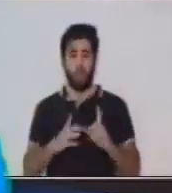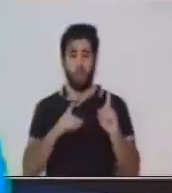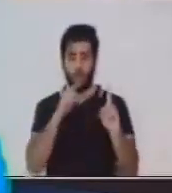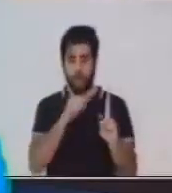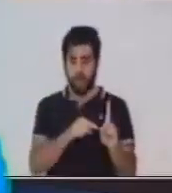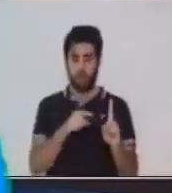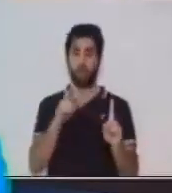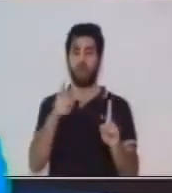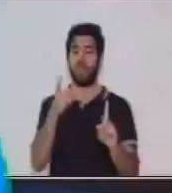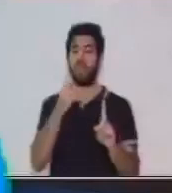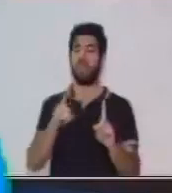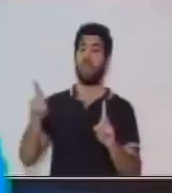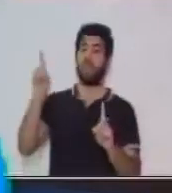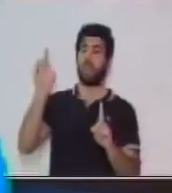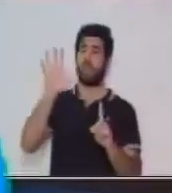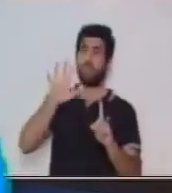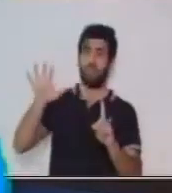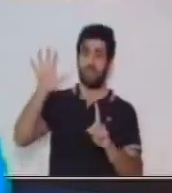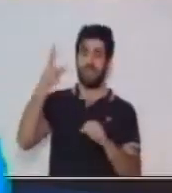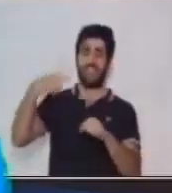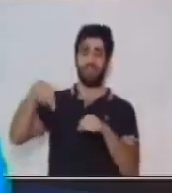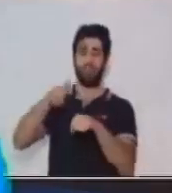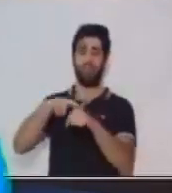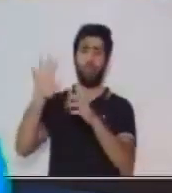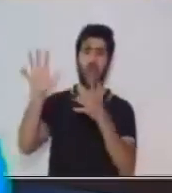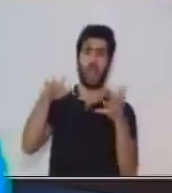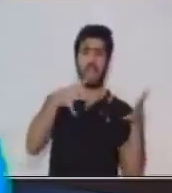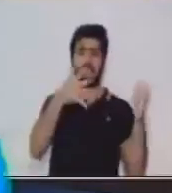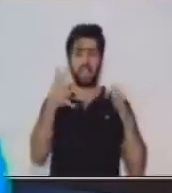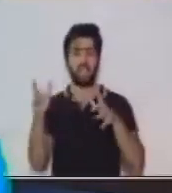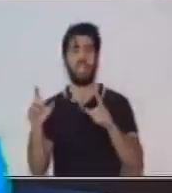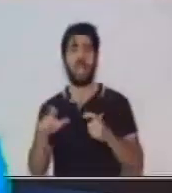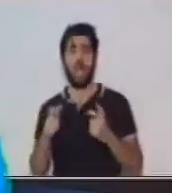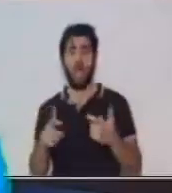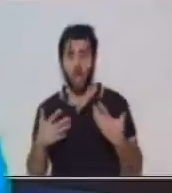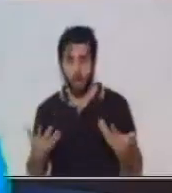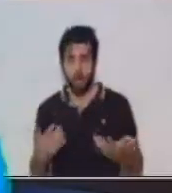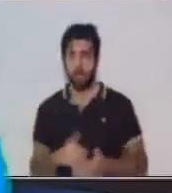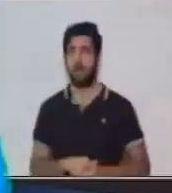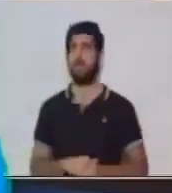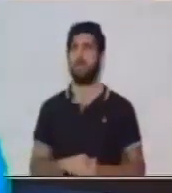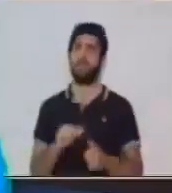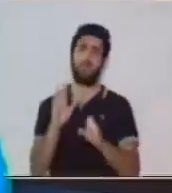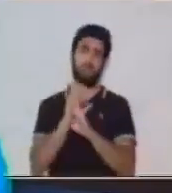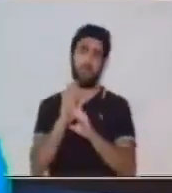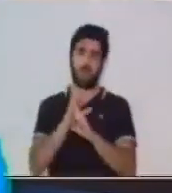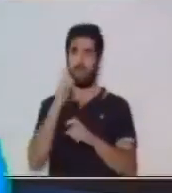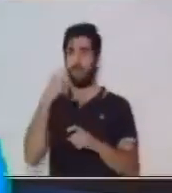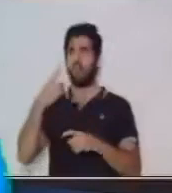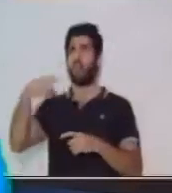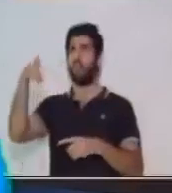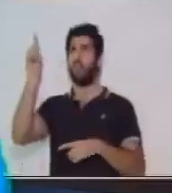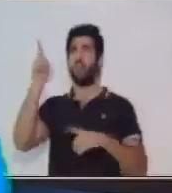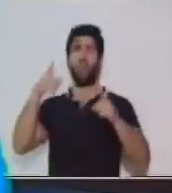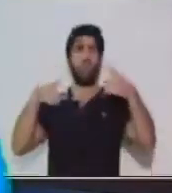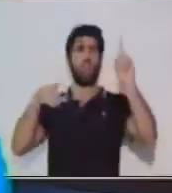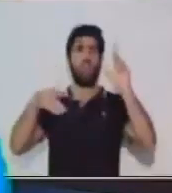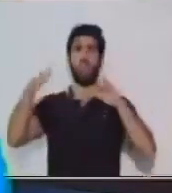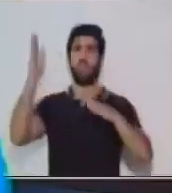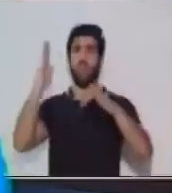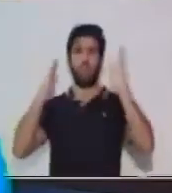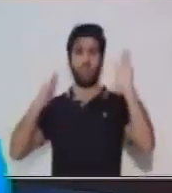y la de fenómenos naturales. Por decirlo, los dioses